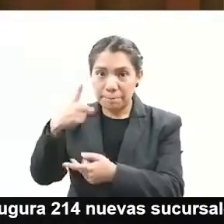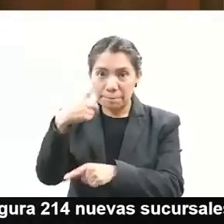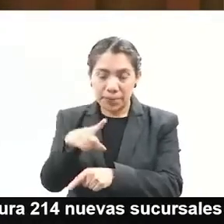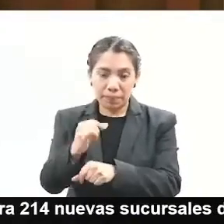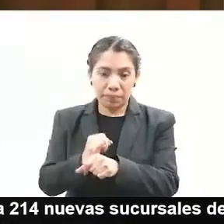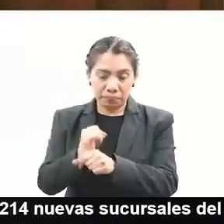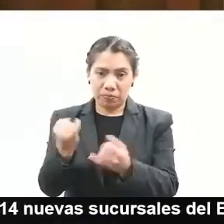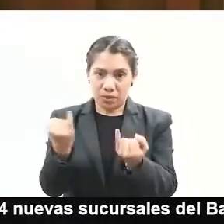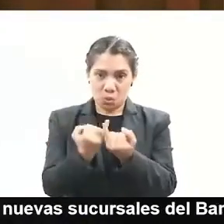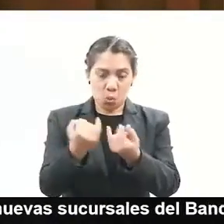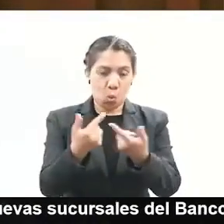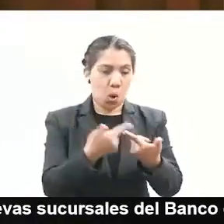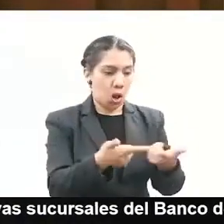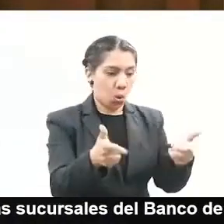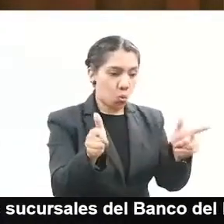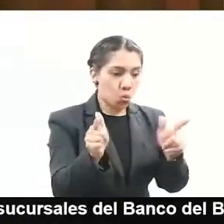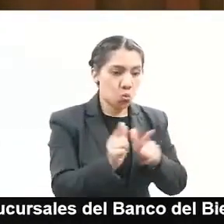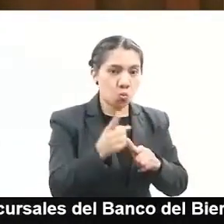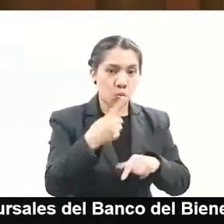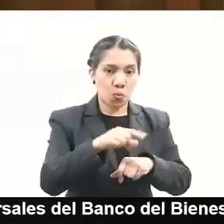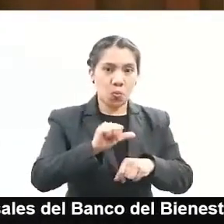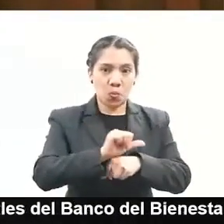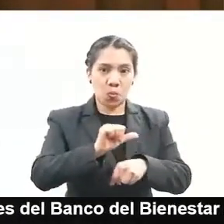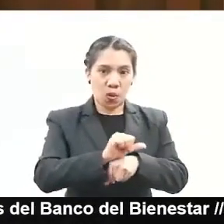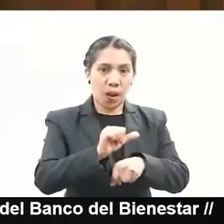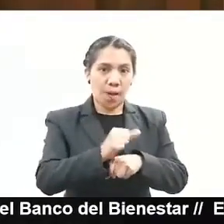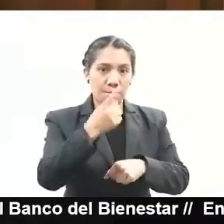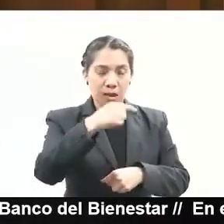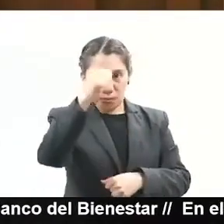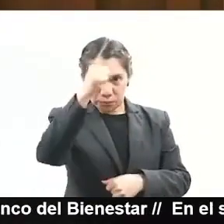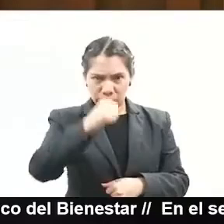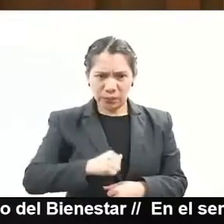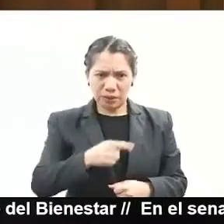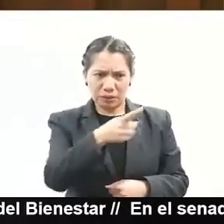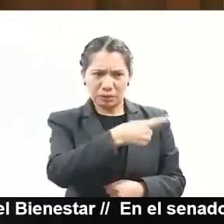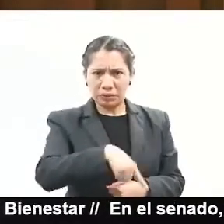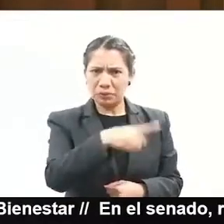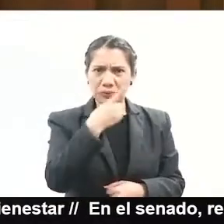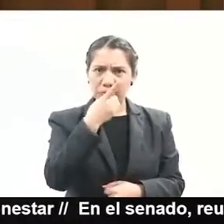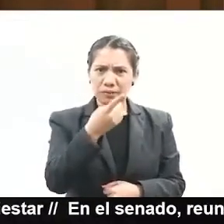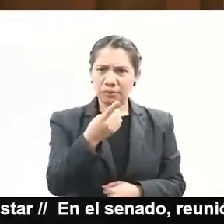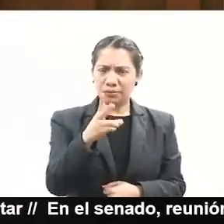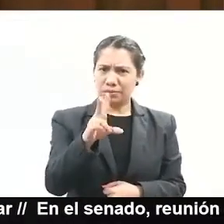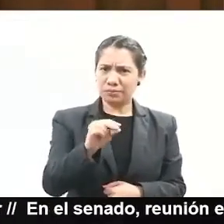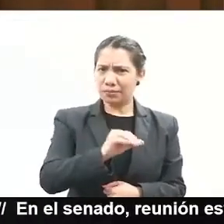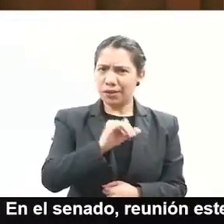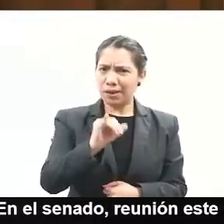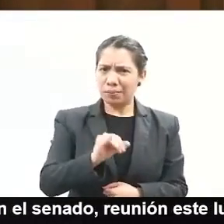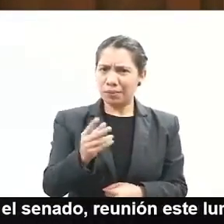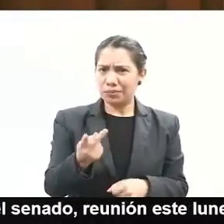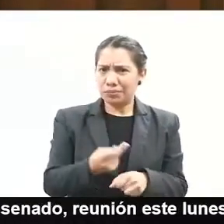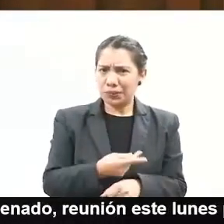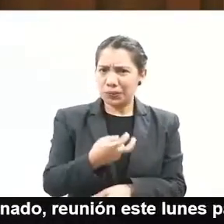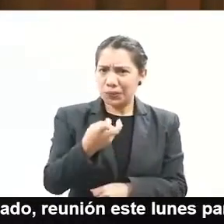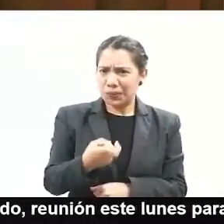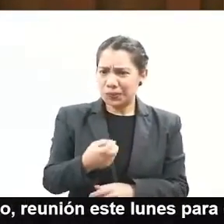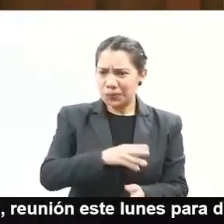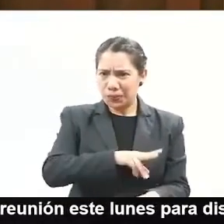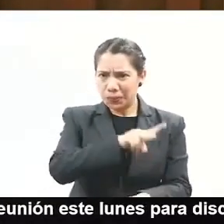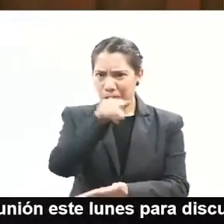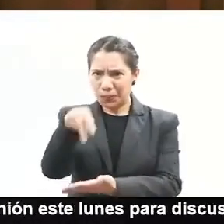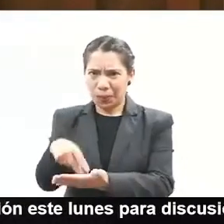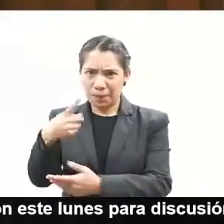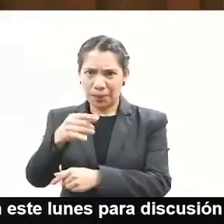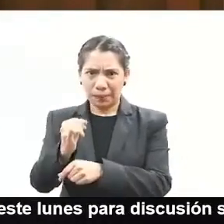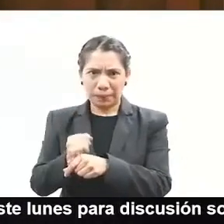argentino de antropología forense, mostraban que ese hecho no había pasado, no había sucedido. Ya no solamente tenemos eso, ya no solamente tenemos